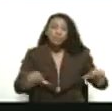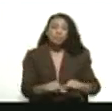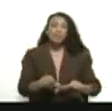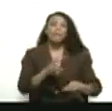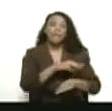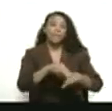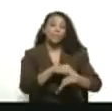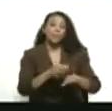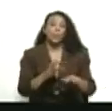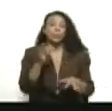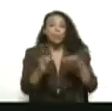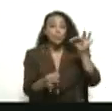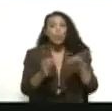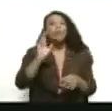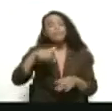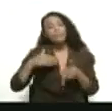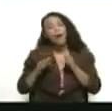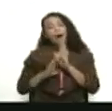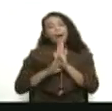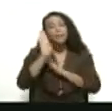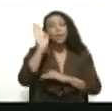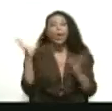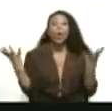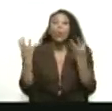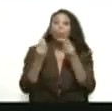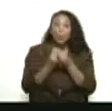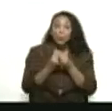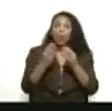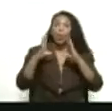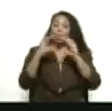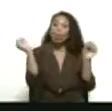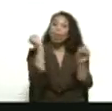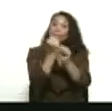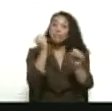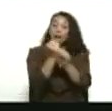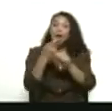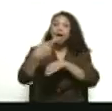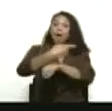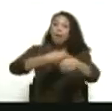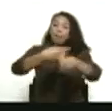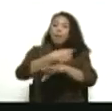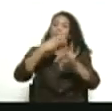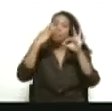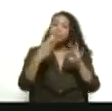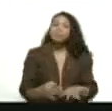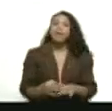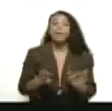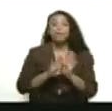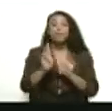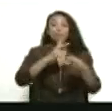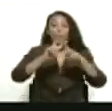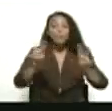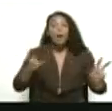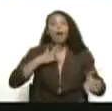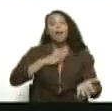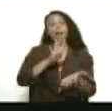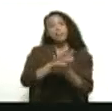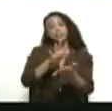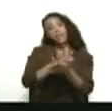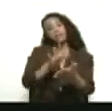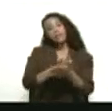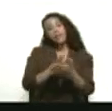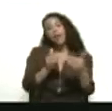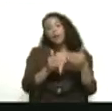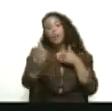Poder Popular y Interior Justicia y Paz, avanzando junto todo el Estado venezolano, el gobierno bolivariano, para llevar la paz, la tranquilidad al